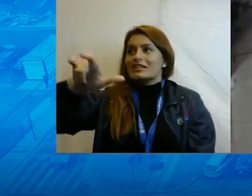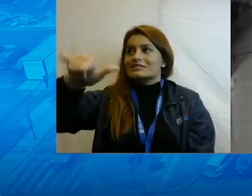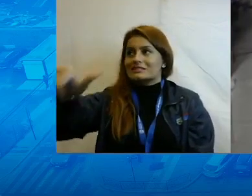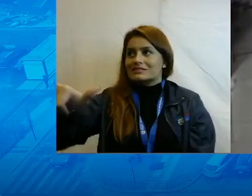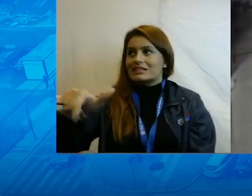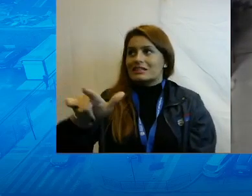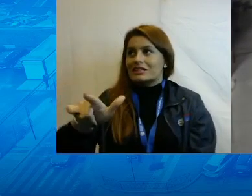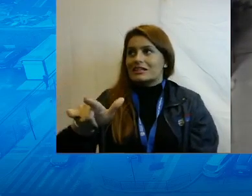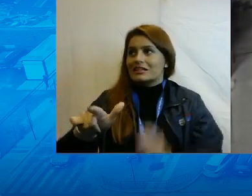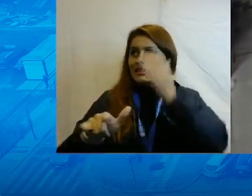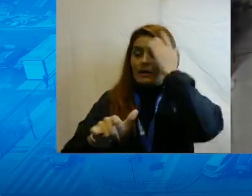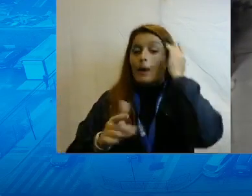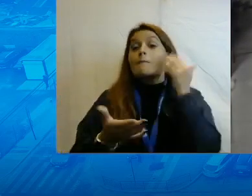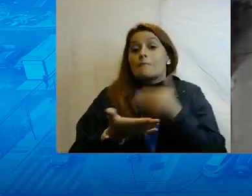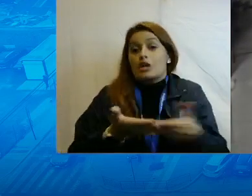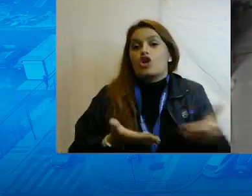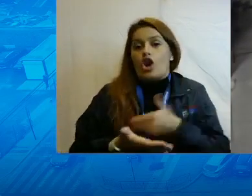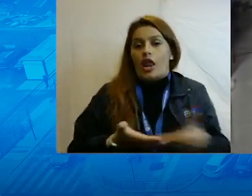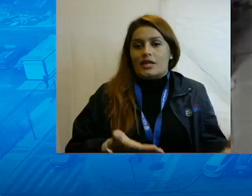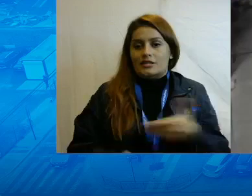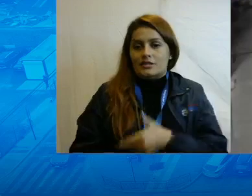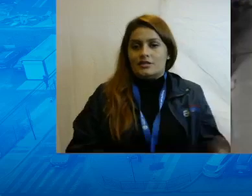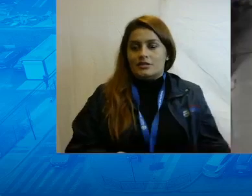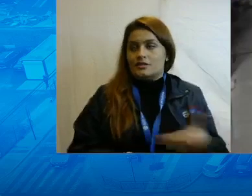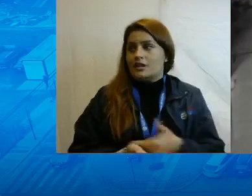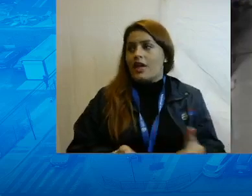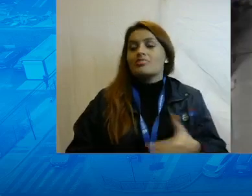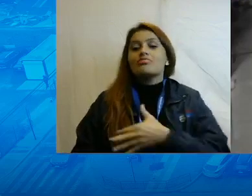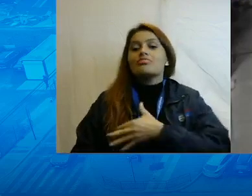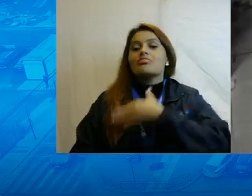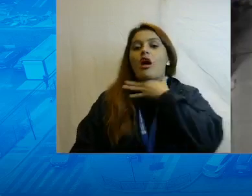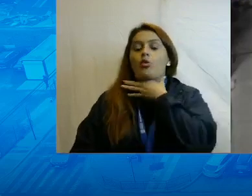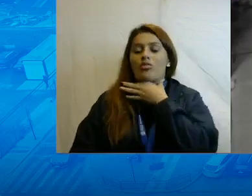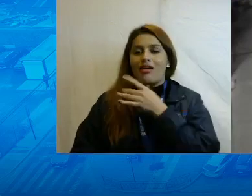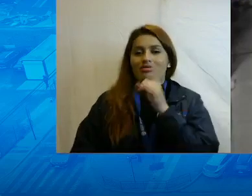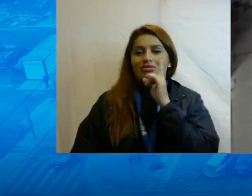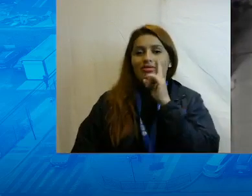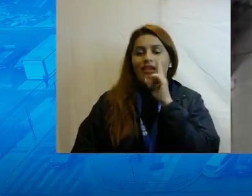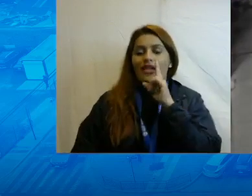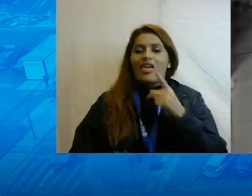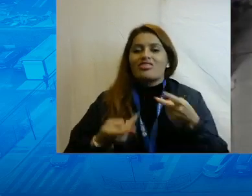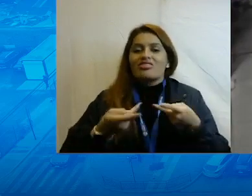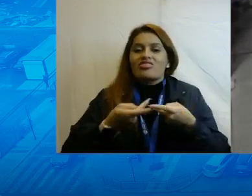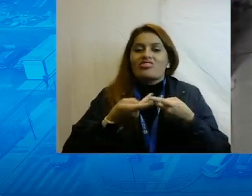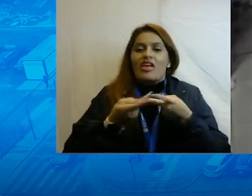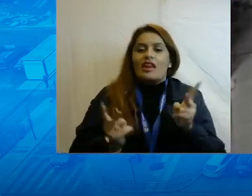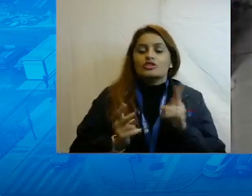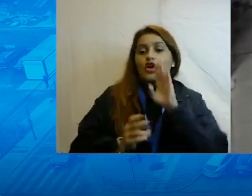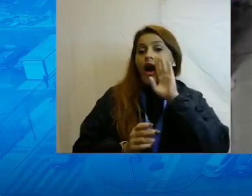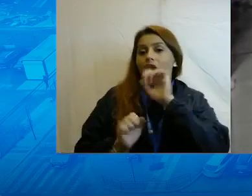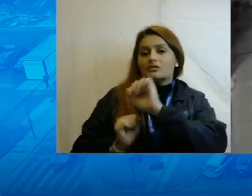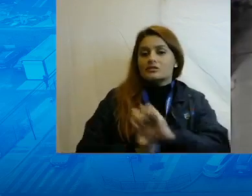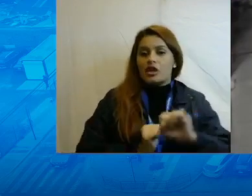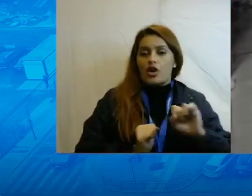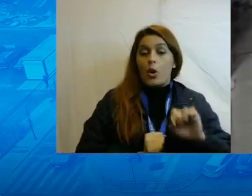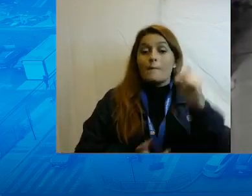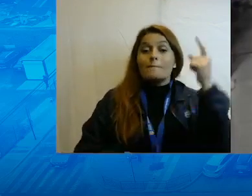3.942.320.577 millones de pesos adeudados por concepto de derechos de aseo, de los cuales